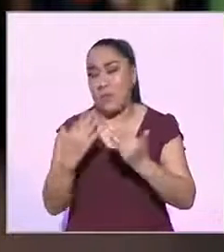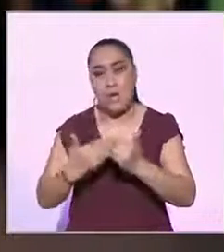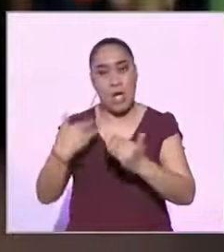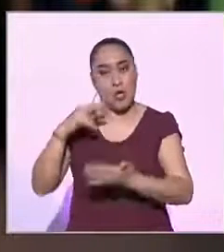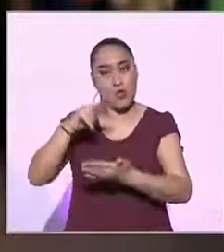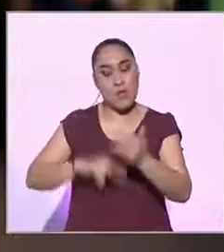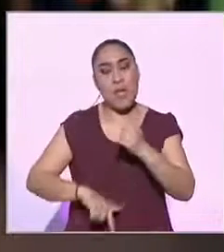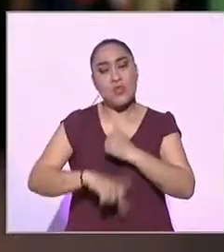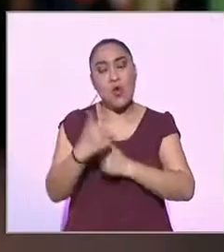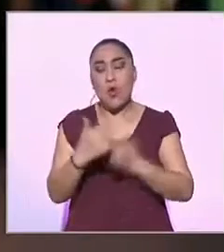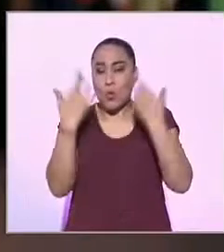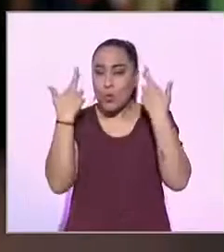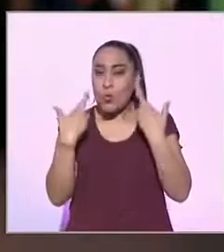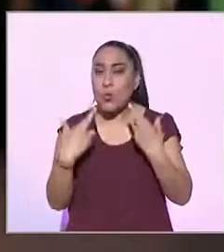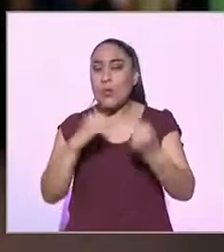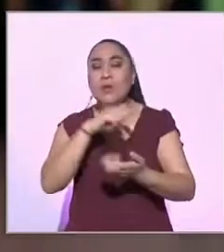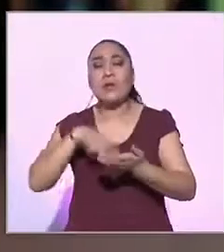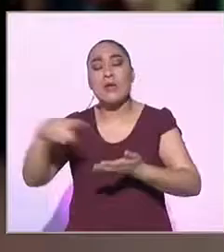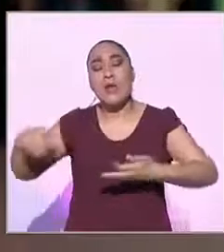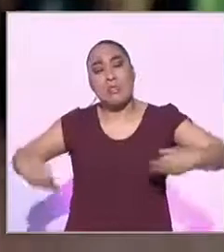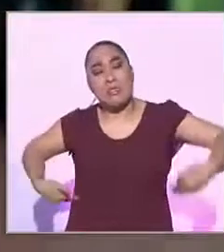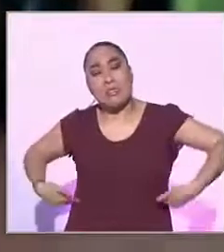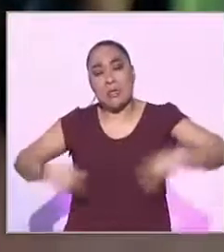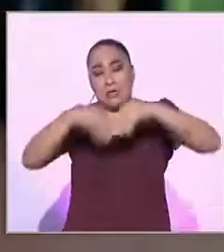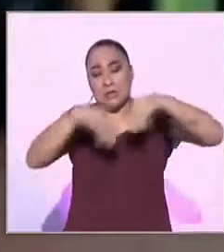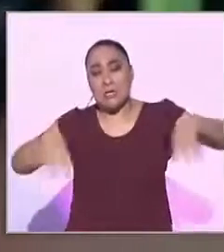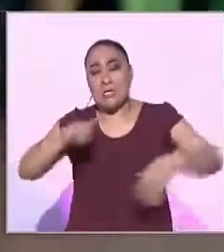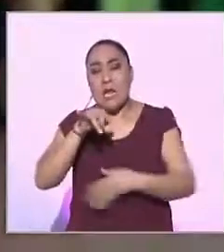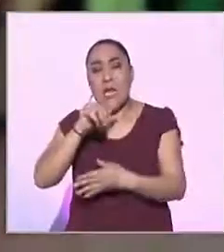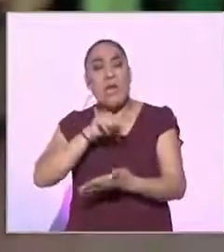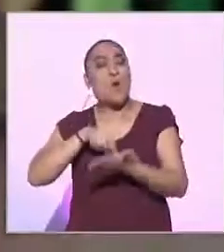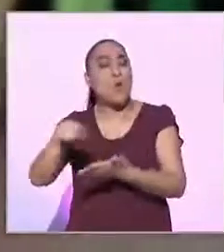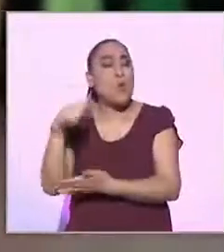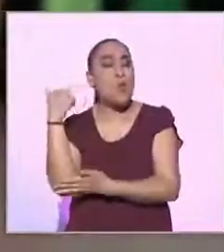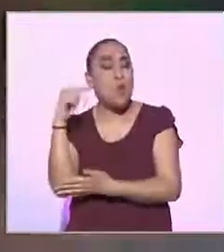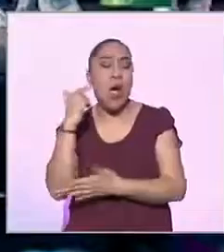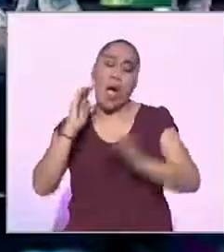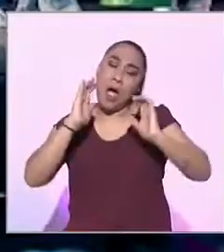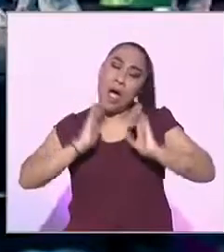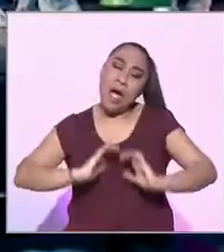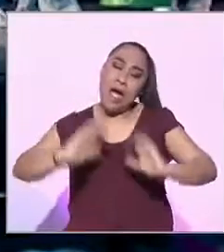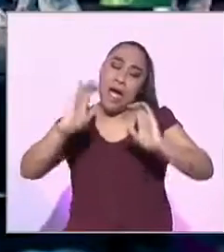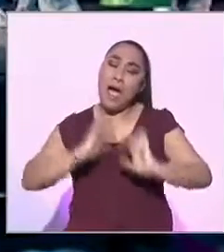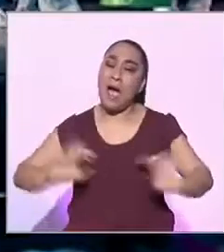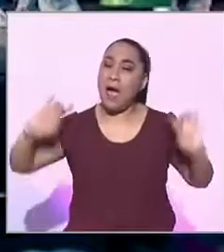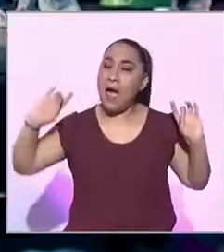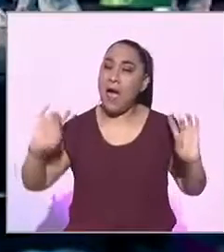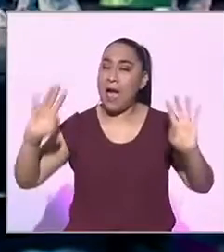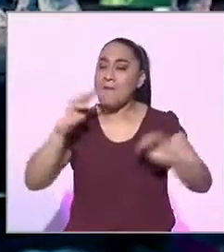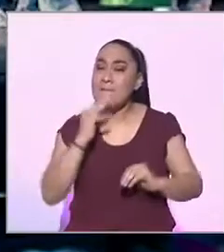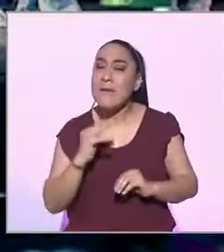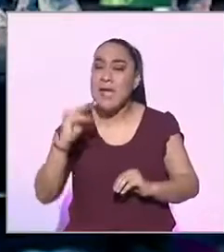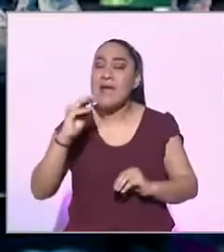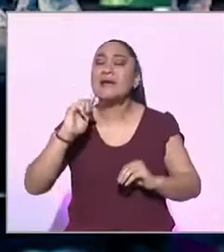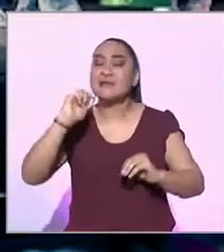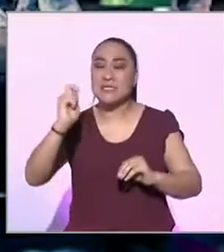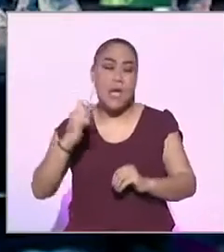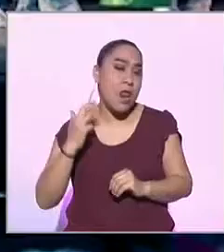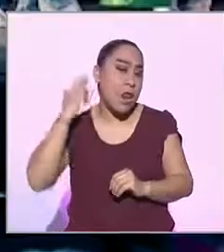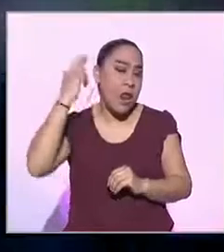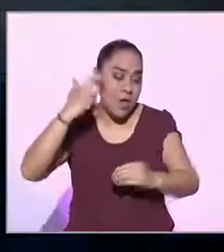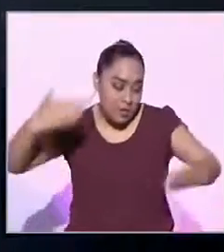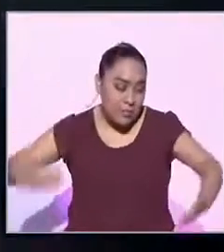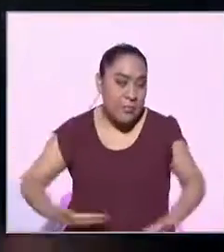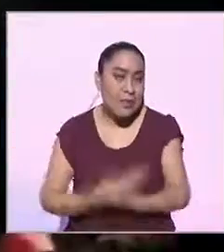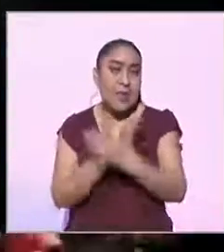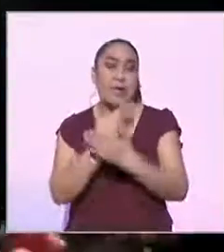voz hizo temblar el Teatro Diana, en Guadalajara, al interpretar el papel de Ángel Mensajero en el estreno de El Rey Nació, de José